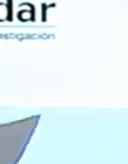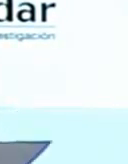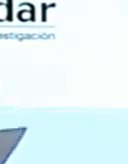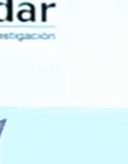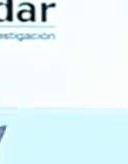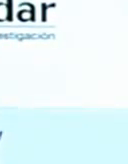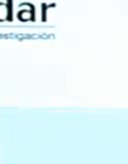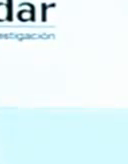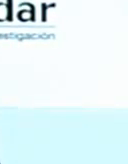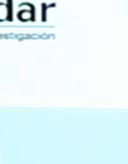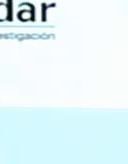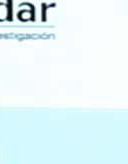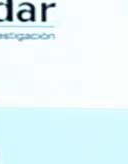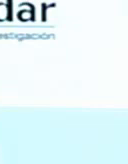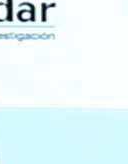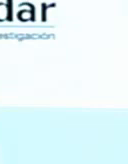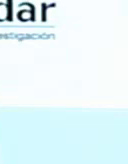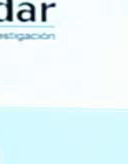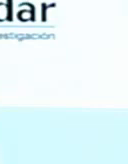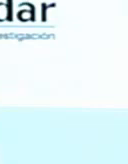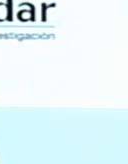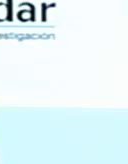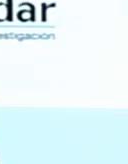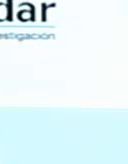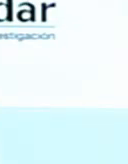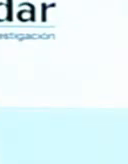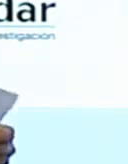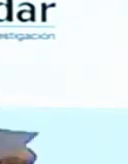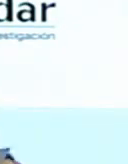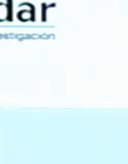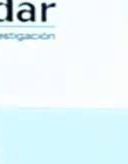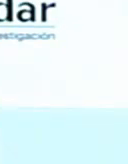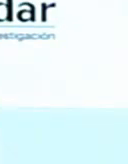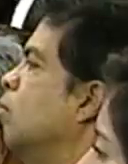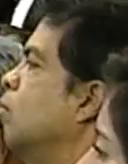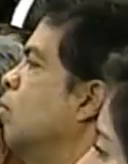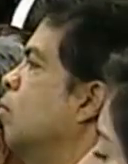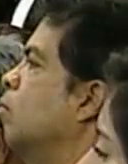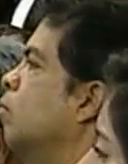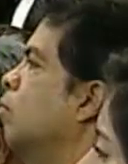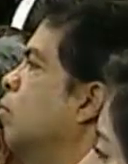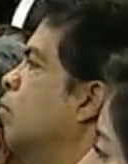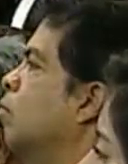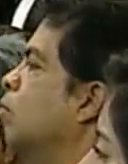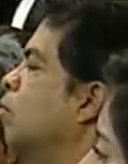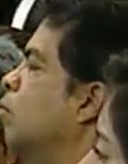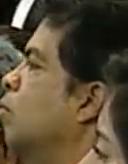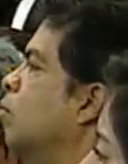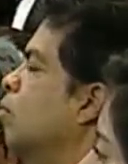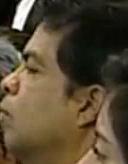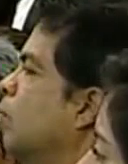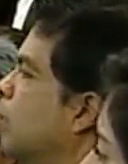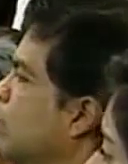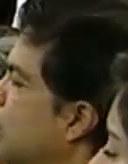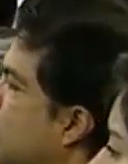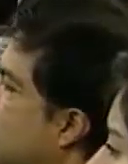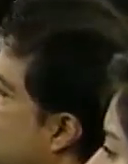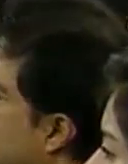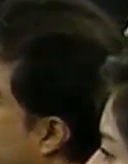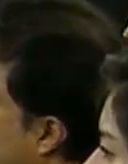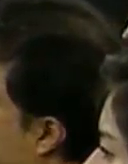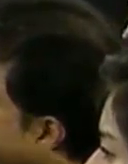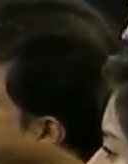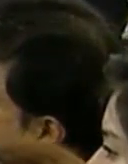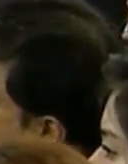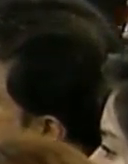recomendaciones emitidas, entre otros componentes. Desde mi perspectiva, es necesario comenzar a bosquejar un plan de acción